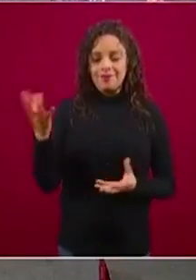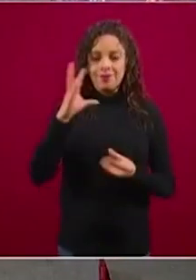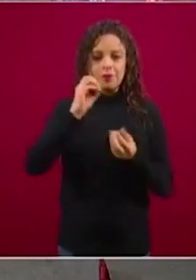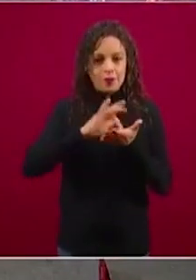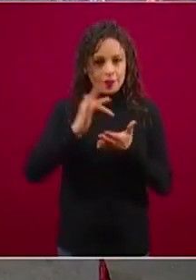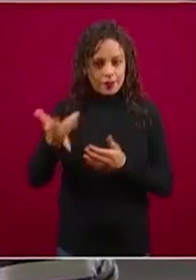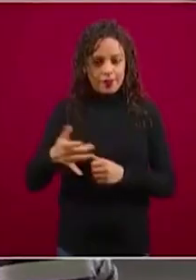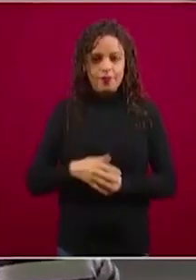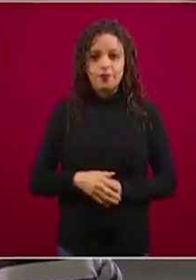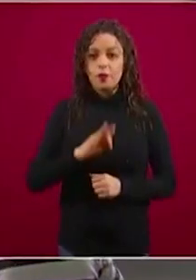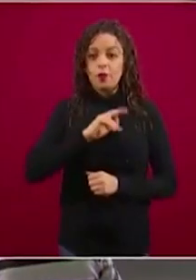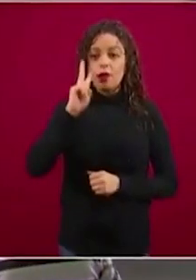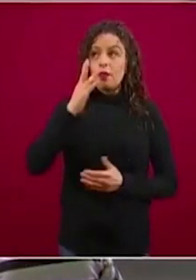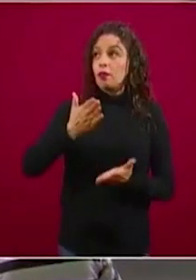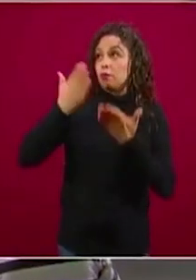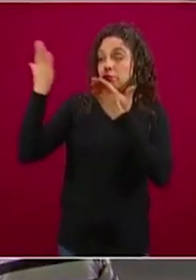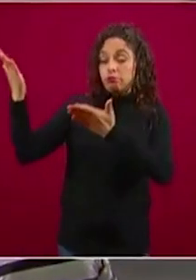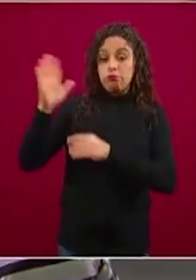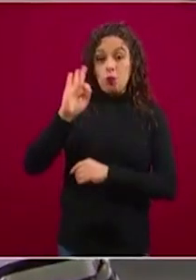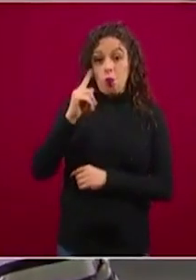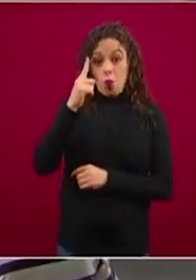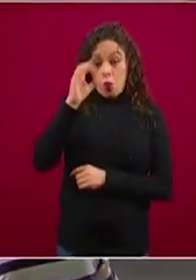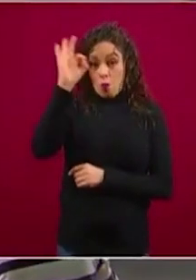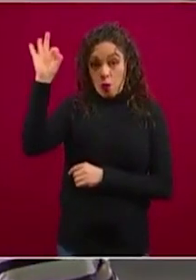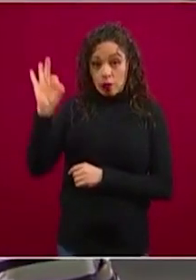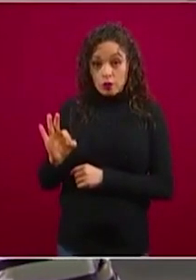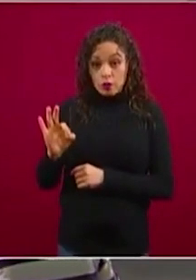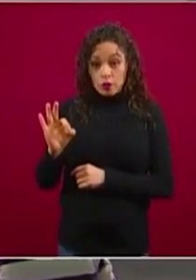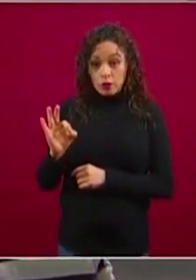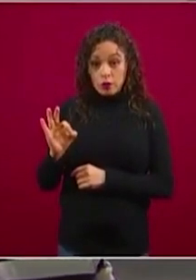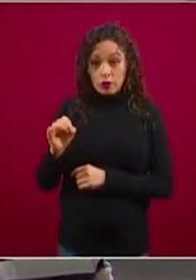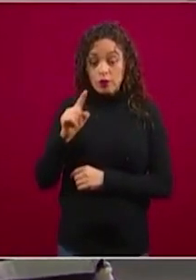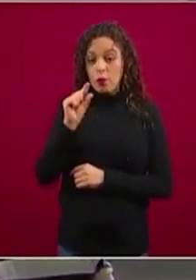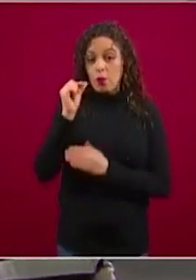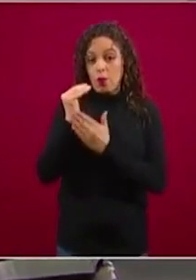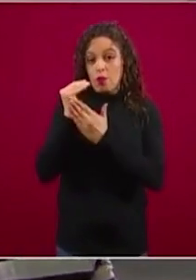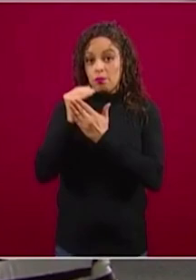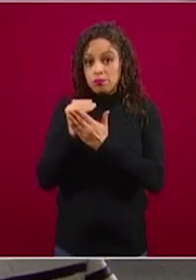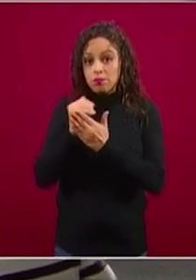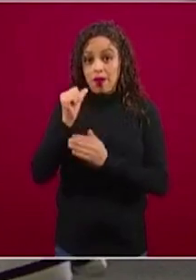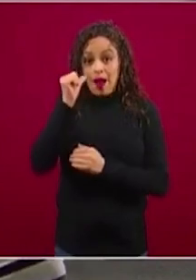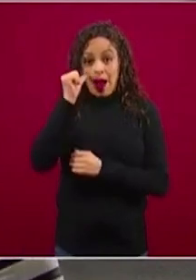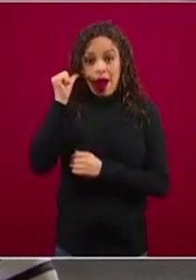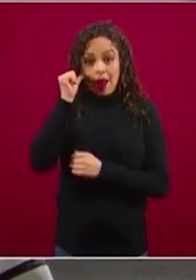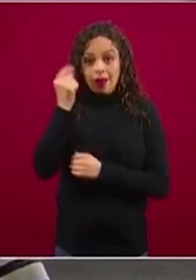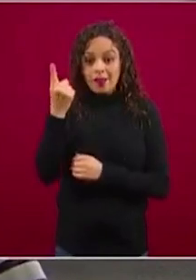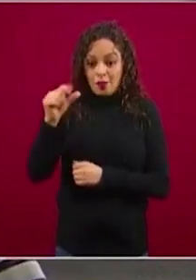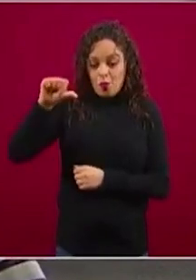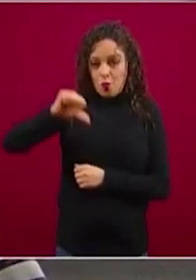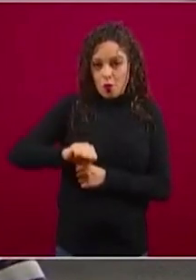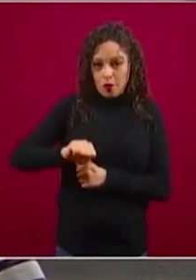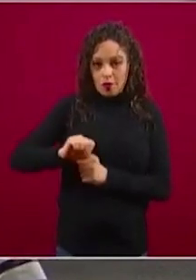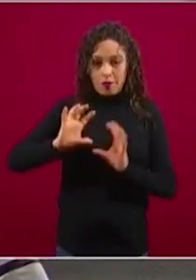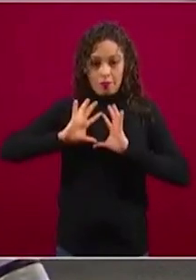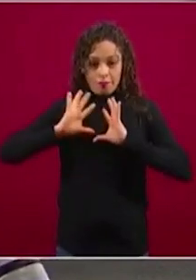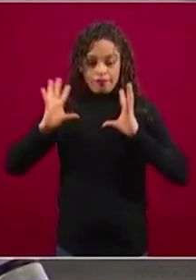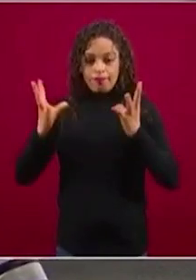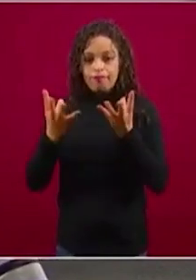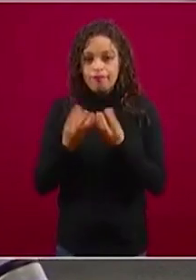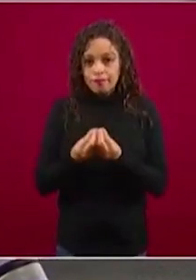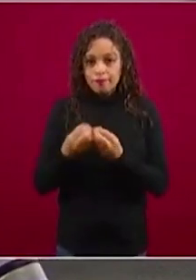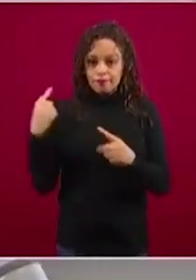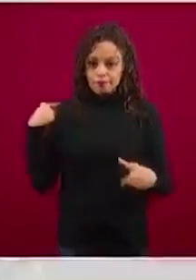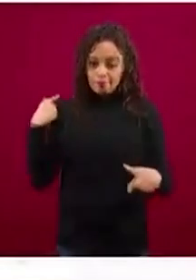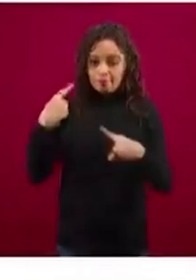como podemos ver 41% es decir un punto porcentual menos también de ayer para hoy en el acumulado de casos de los últimos